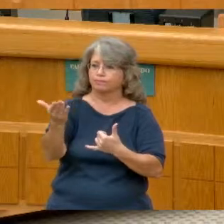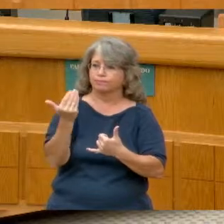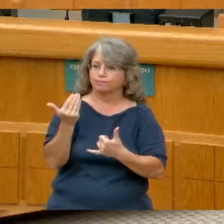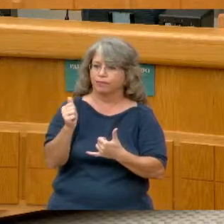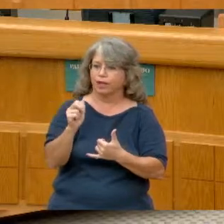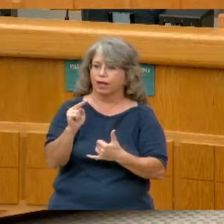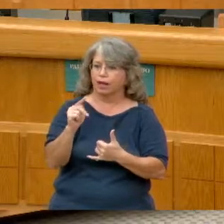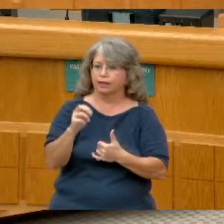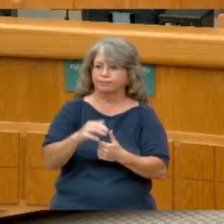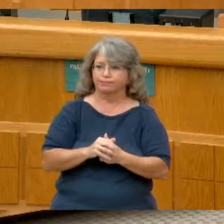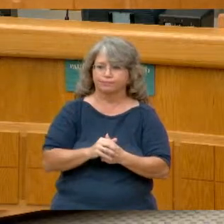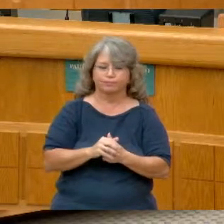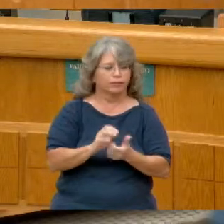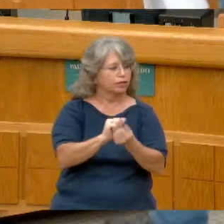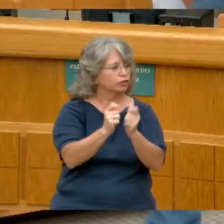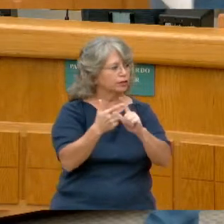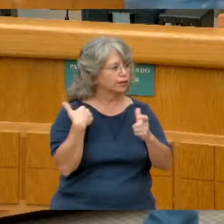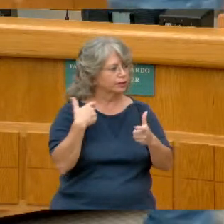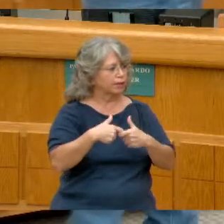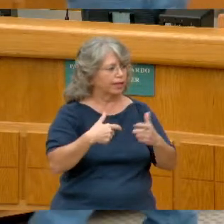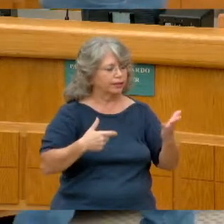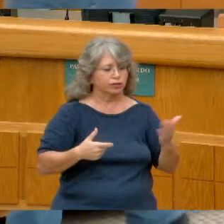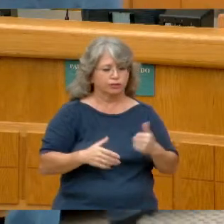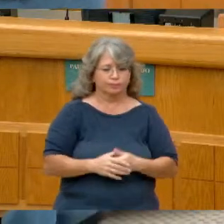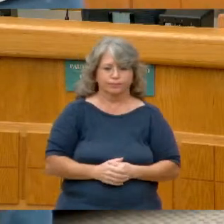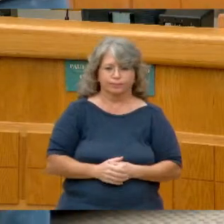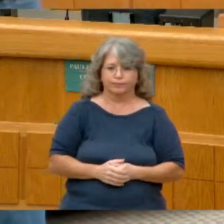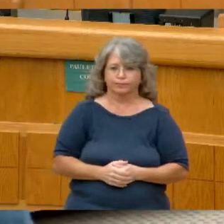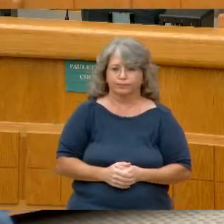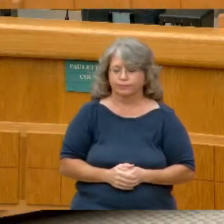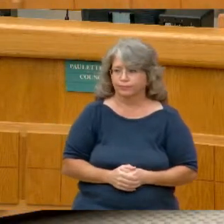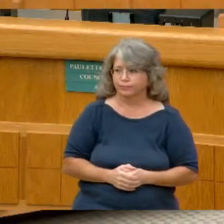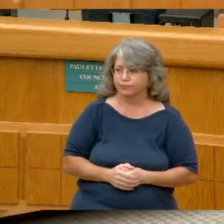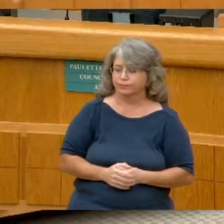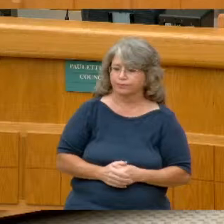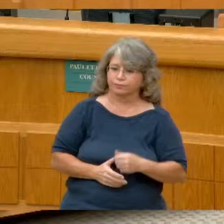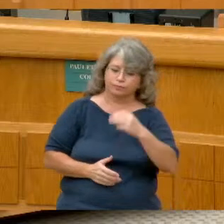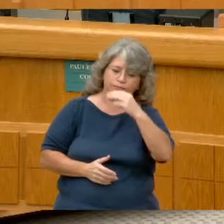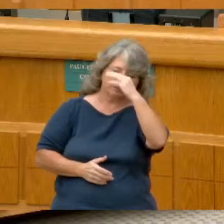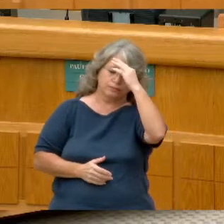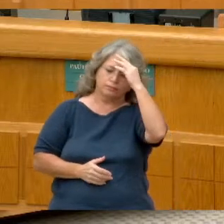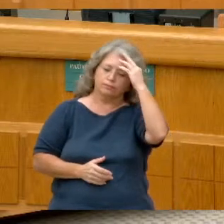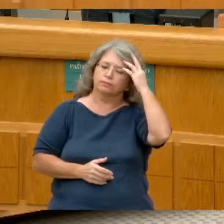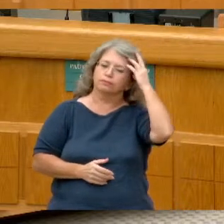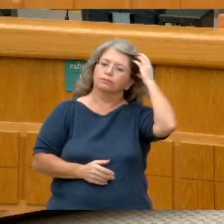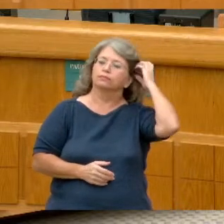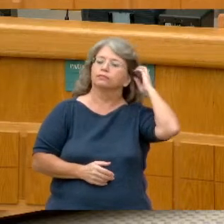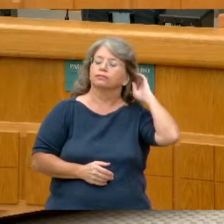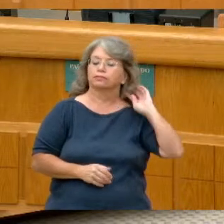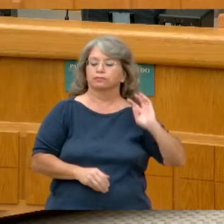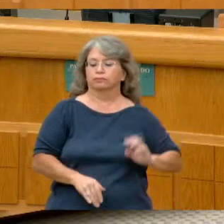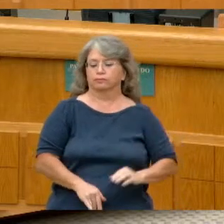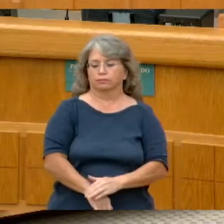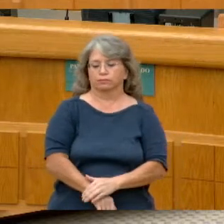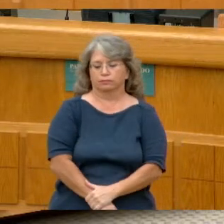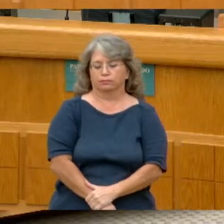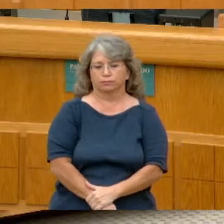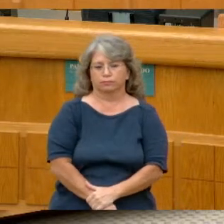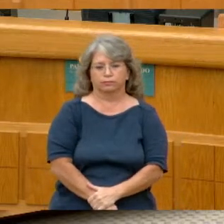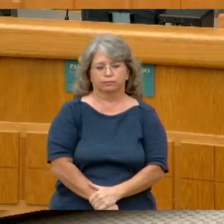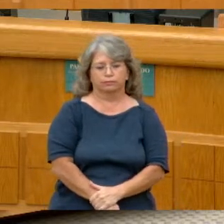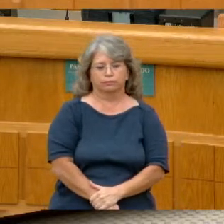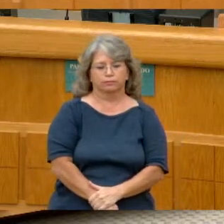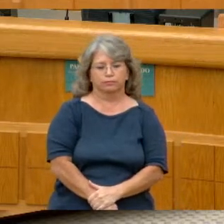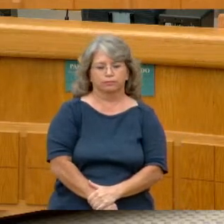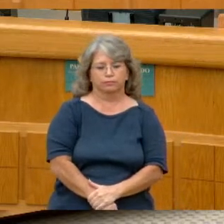Las cifras positivas van en aumento, pero el reporte del doctor Chris Bird le va a dar información importante. Le pido también que no baje la guardia y así se mantenga saludable junto